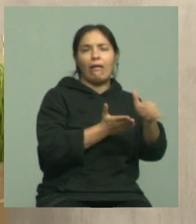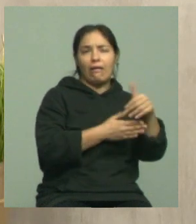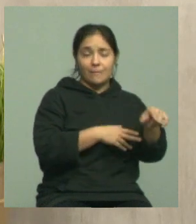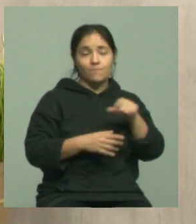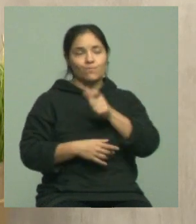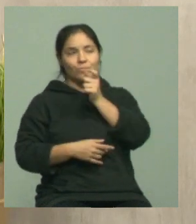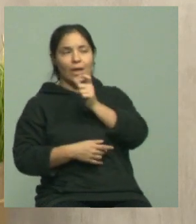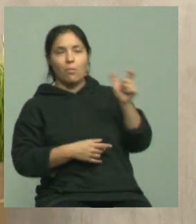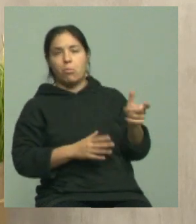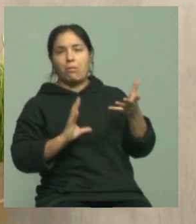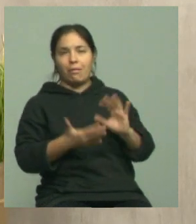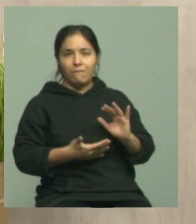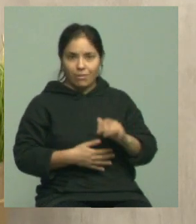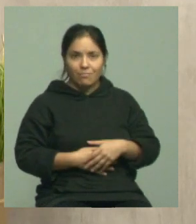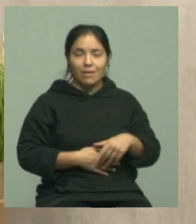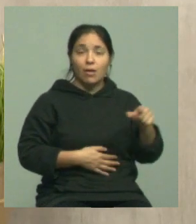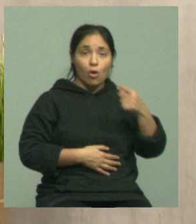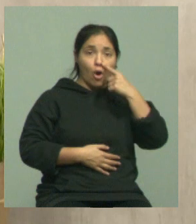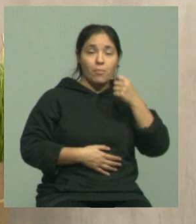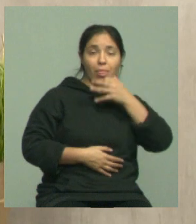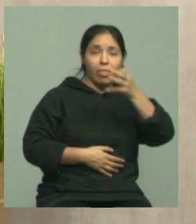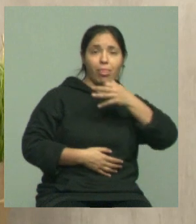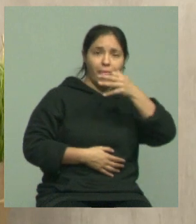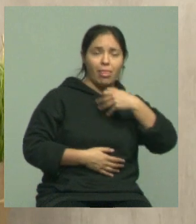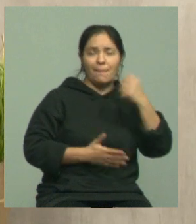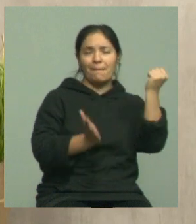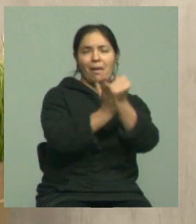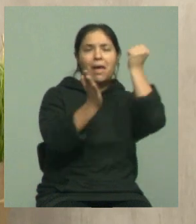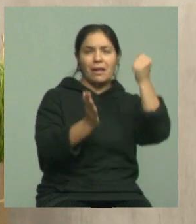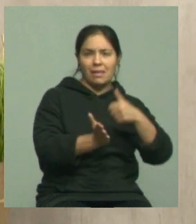sumamente prejuiciosas de